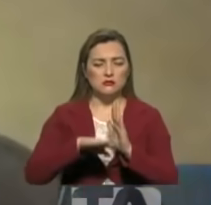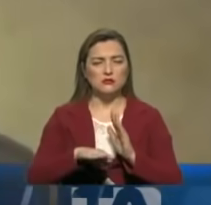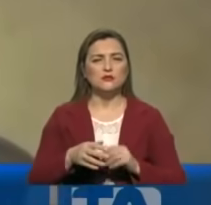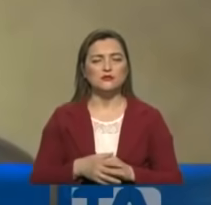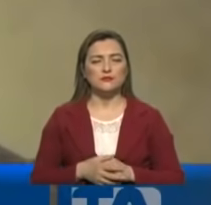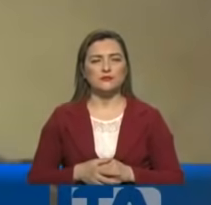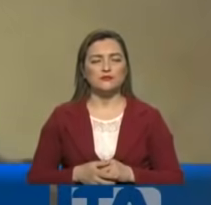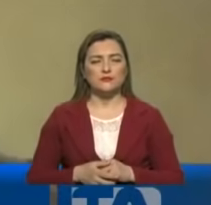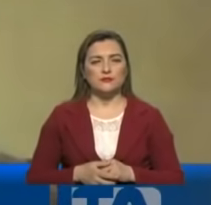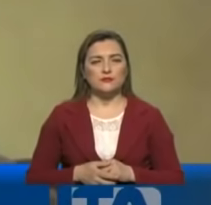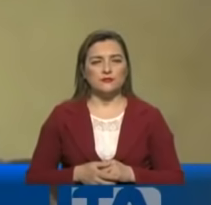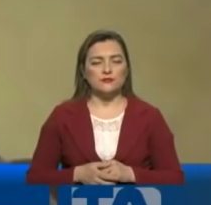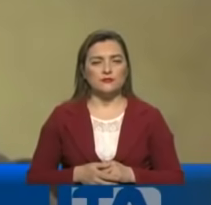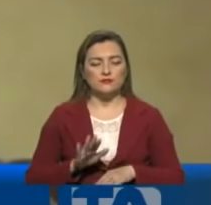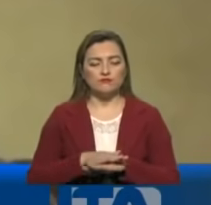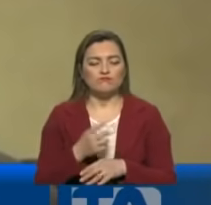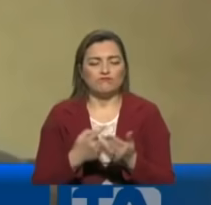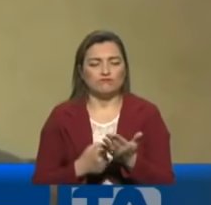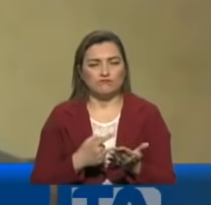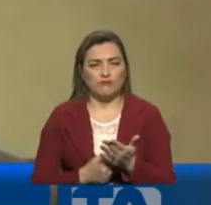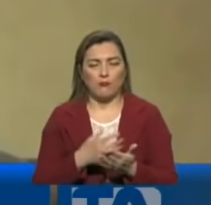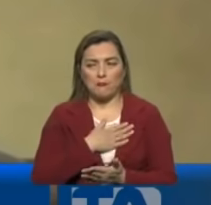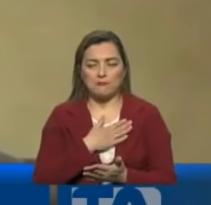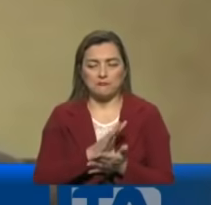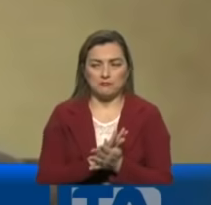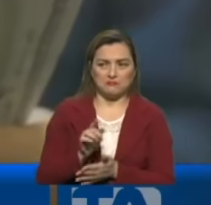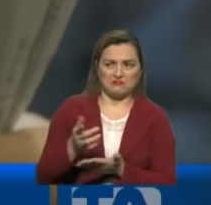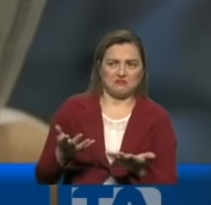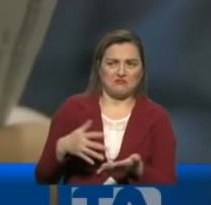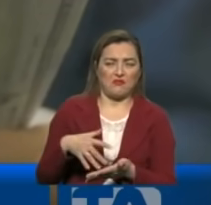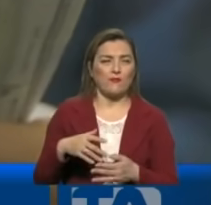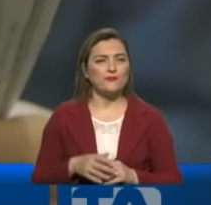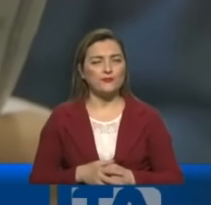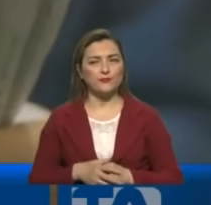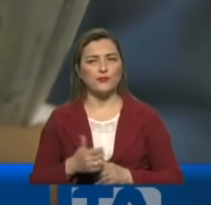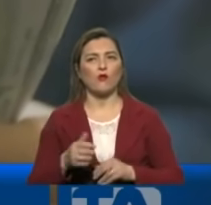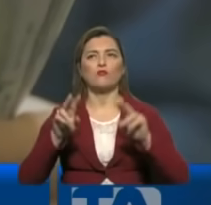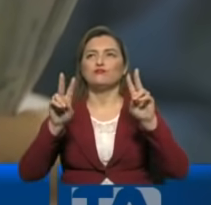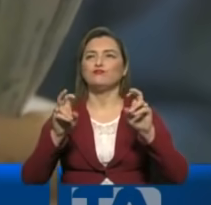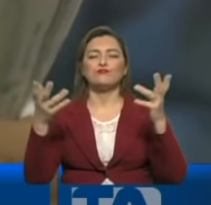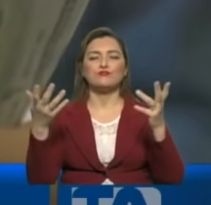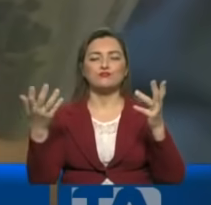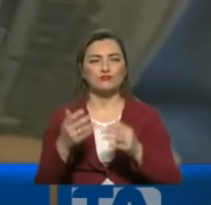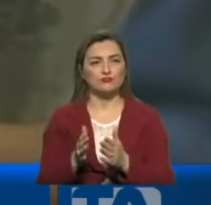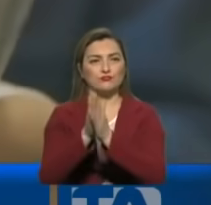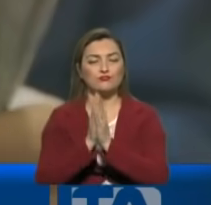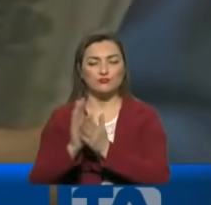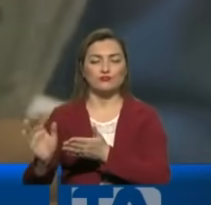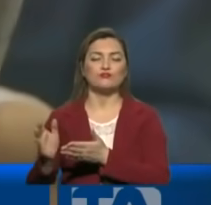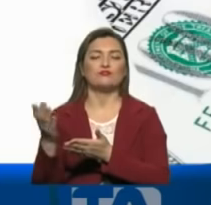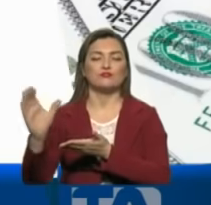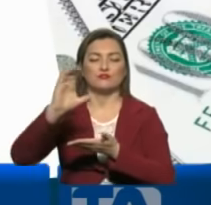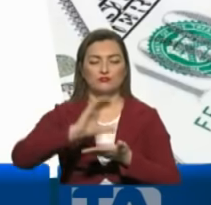y eso lo que causa es una falta de confianza en las cifras. Otro ejemplo es el pedido de una asignación urgente